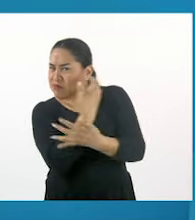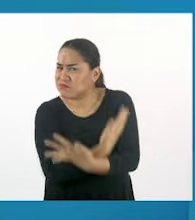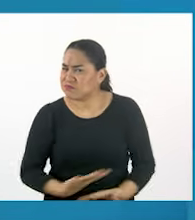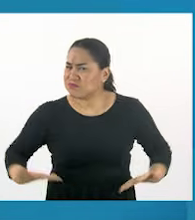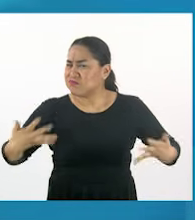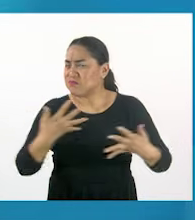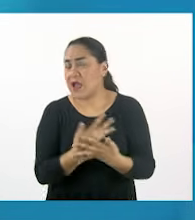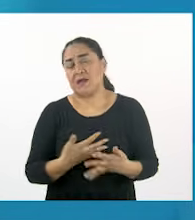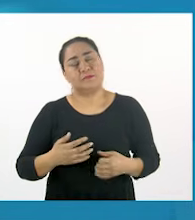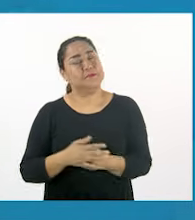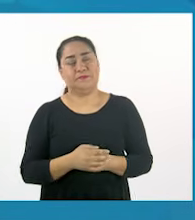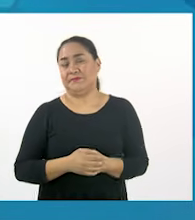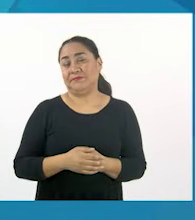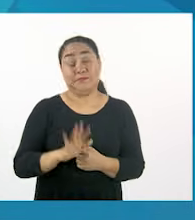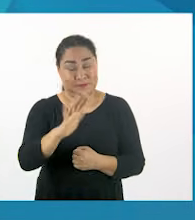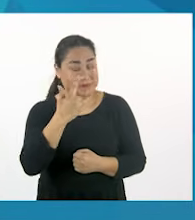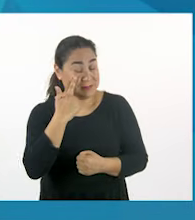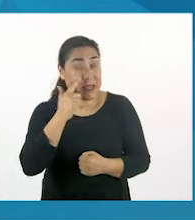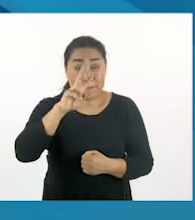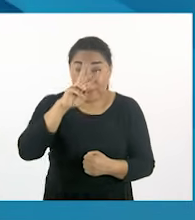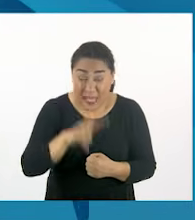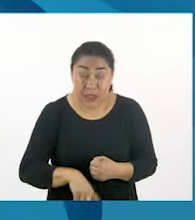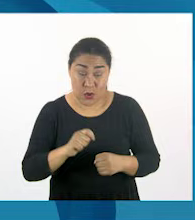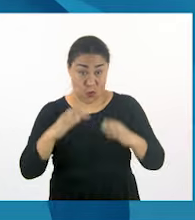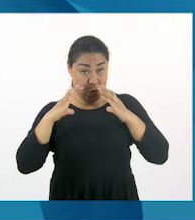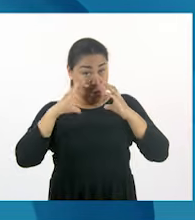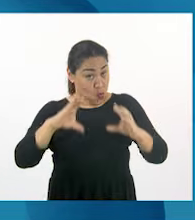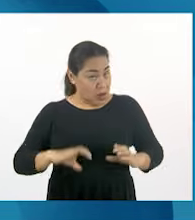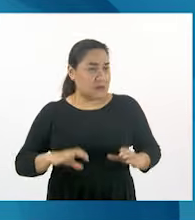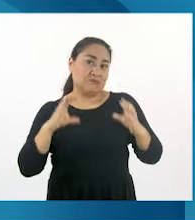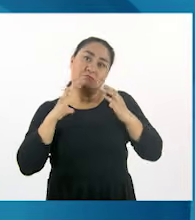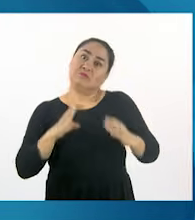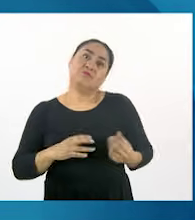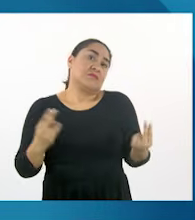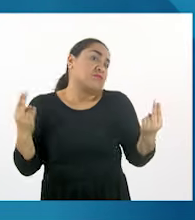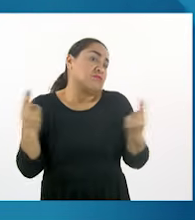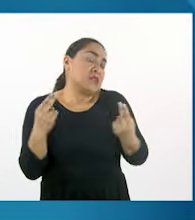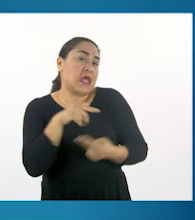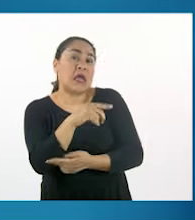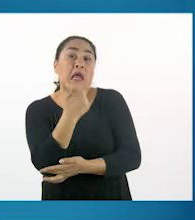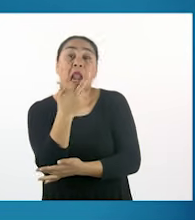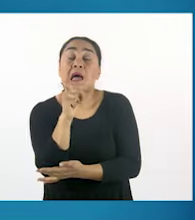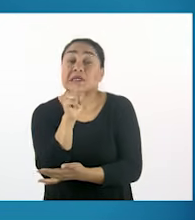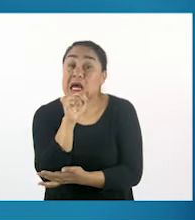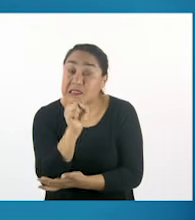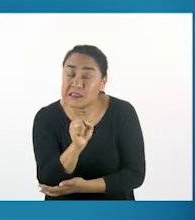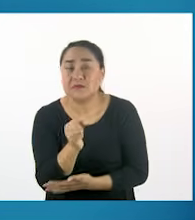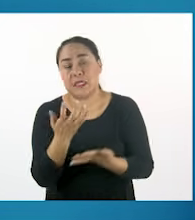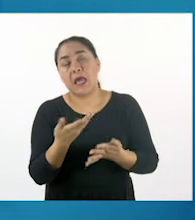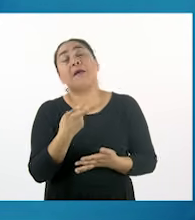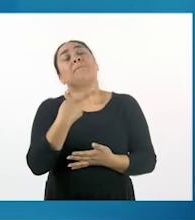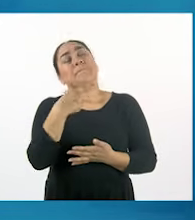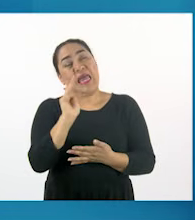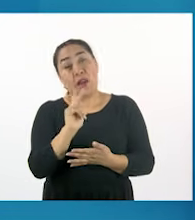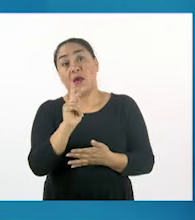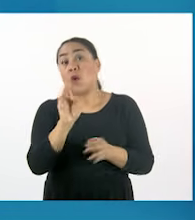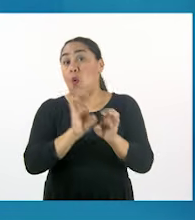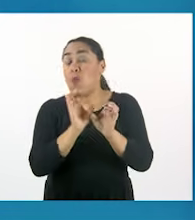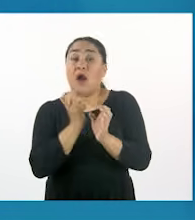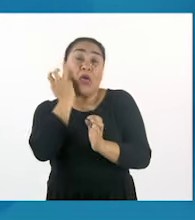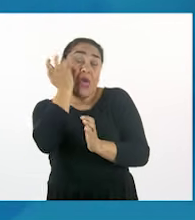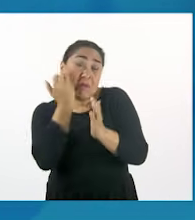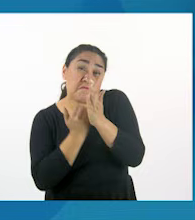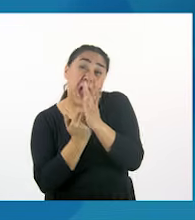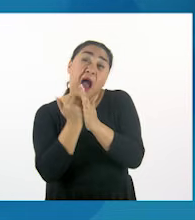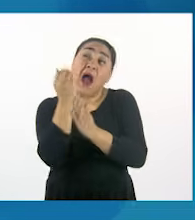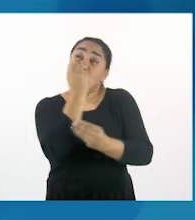Pero en realidad, nuestro cuerpo necesita de las grasas. Lo que no hay que hacer es exagerar